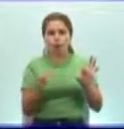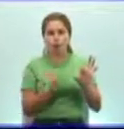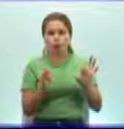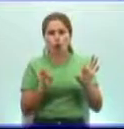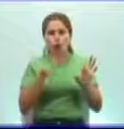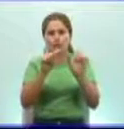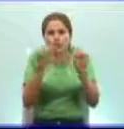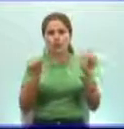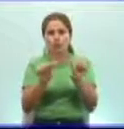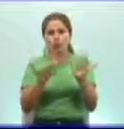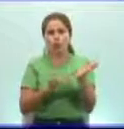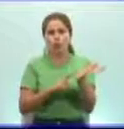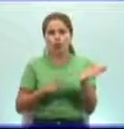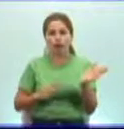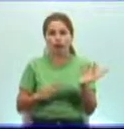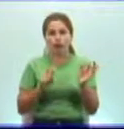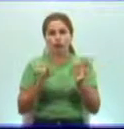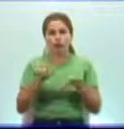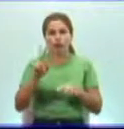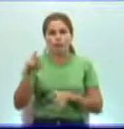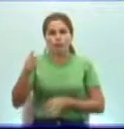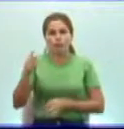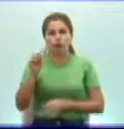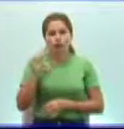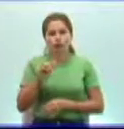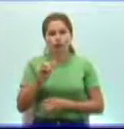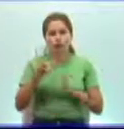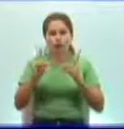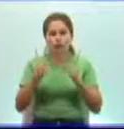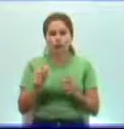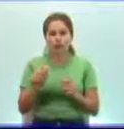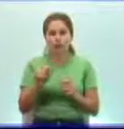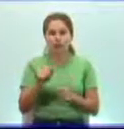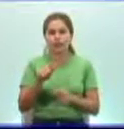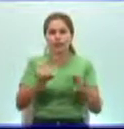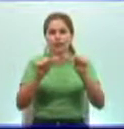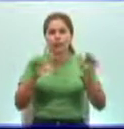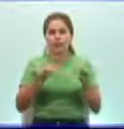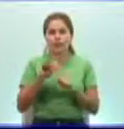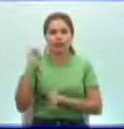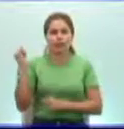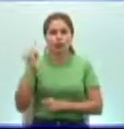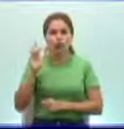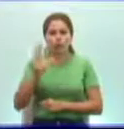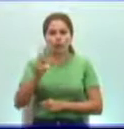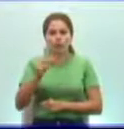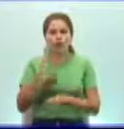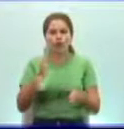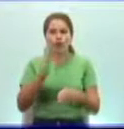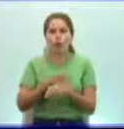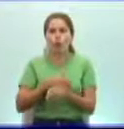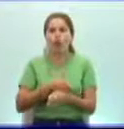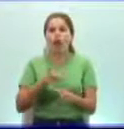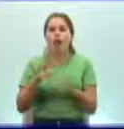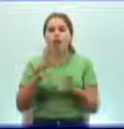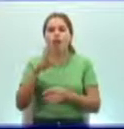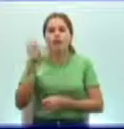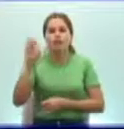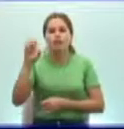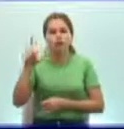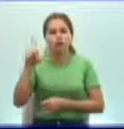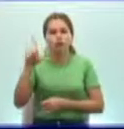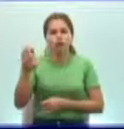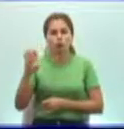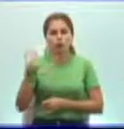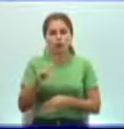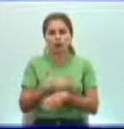circuitos eléctricos y el valor de dicha carga. En el sistema internacional, como mencionábamos anteriormente, la fuerza electromotriz es diferencia del potencial o